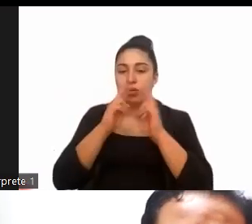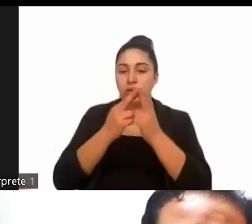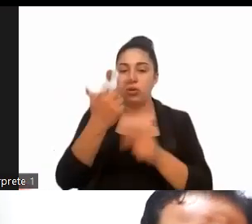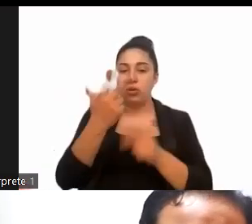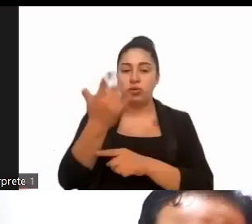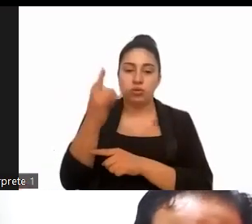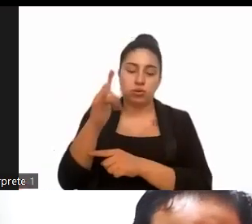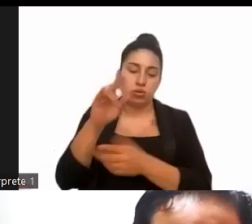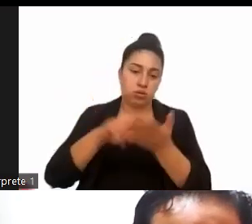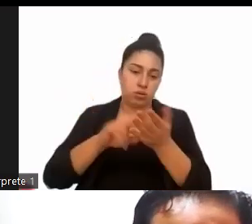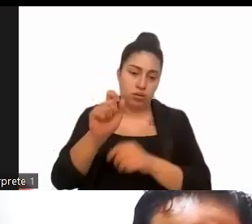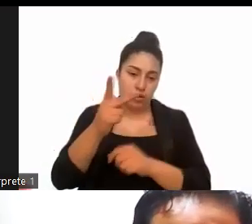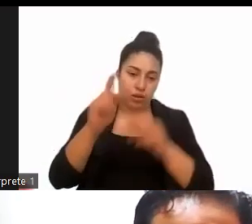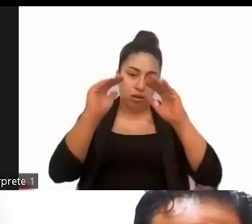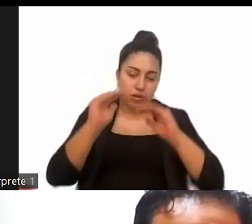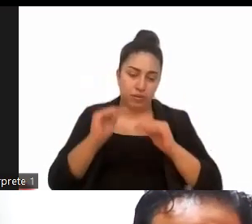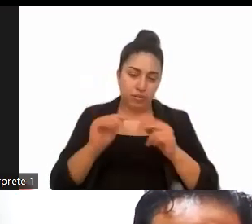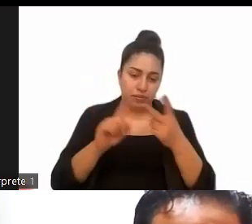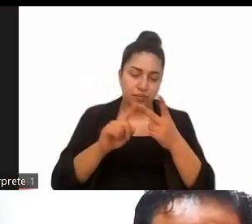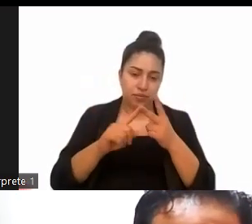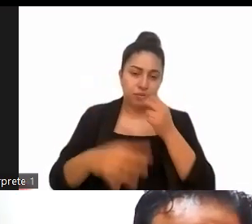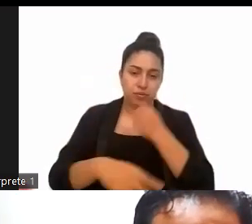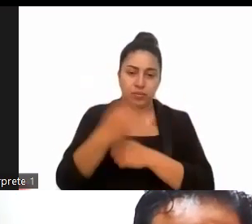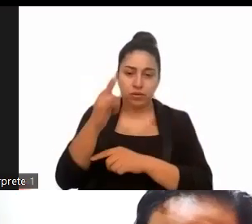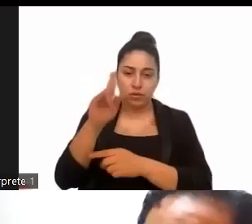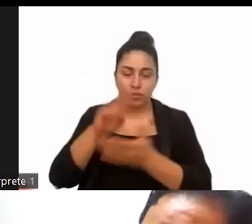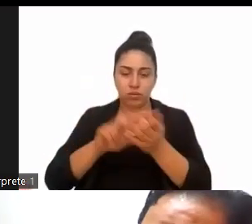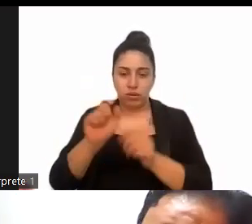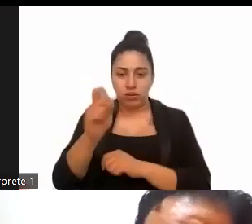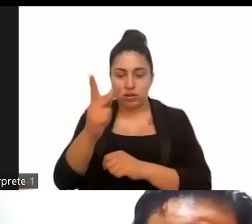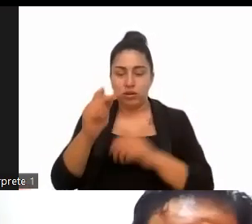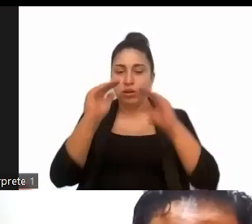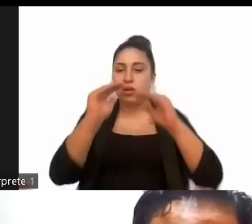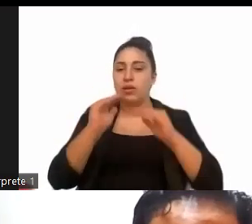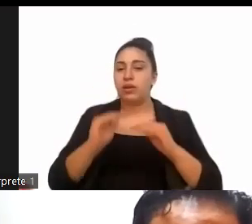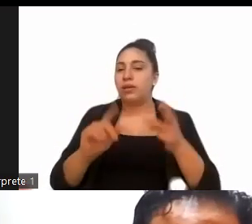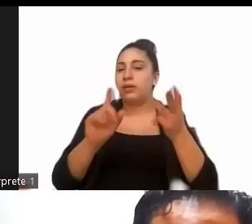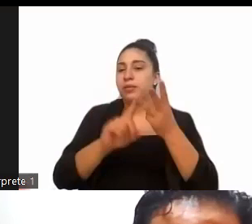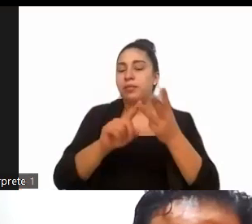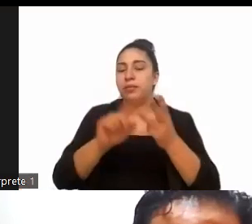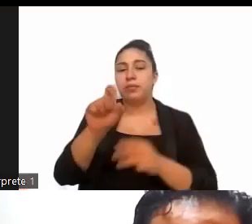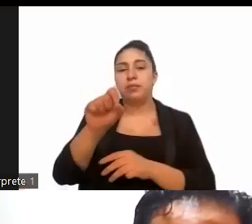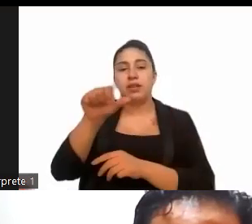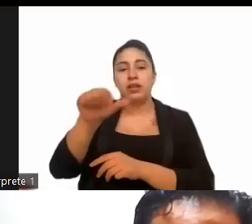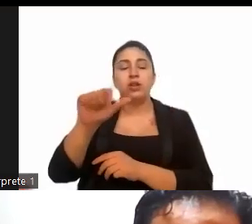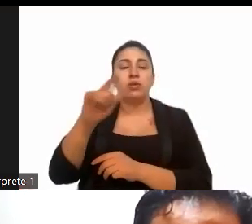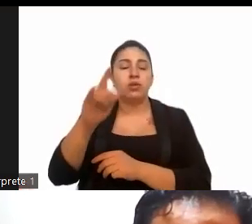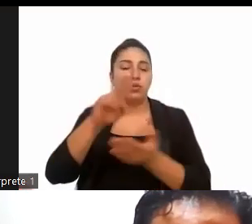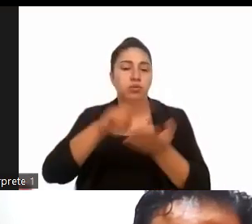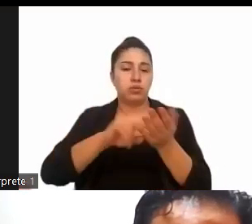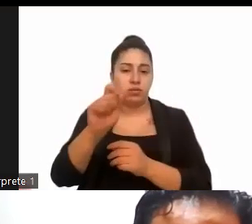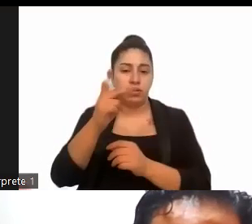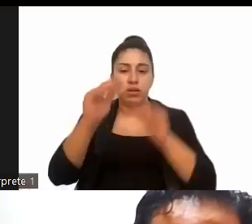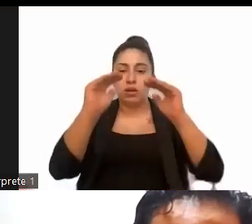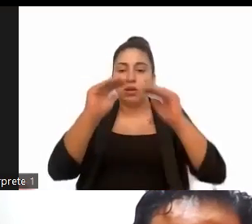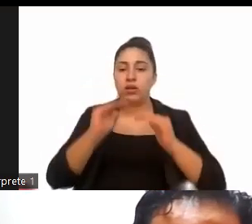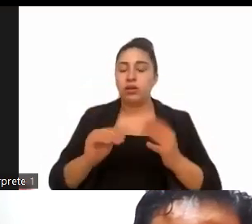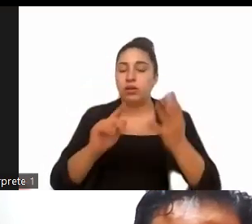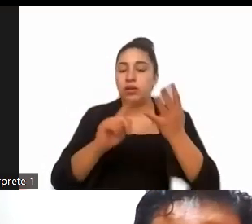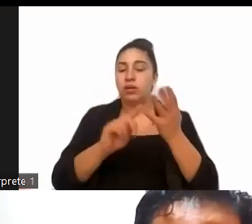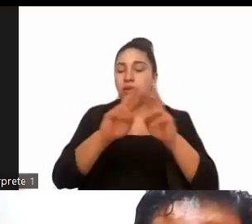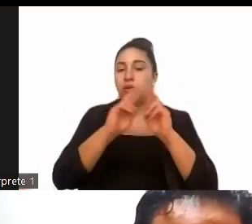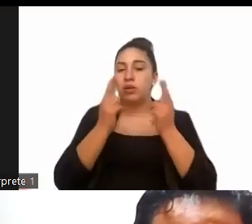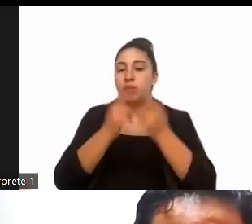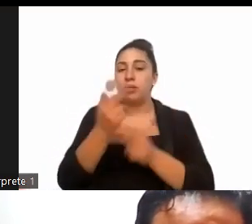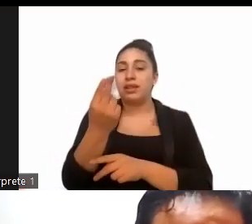2022. Segunda sesión, 14 de julio de 2022. Tercera sesión, 26 de julio de 2022. Cuarta sesión, 25 de